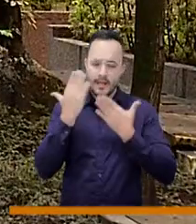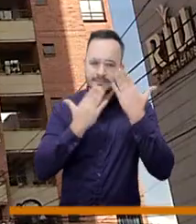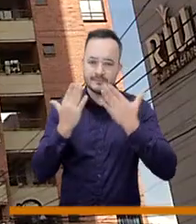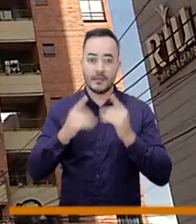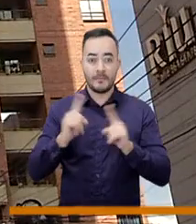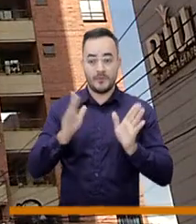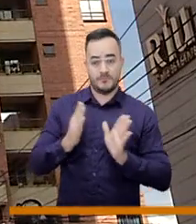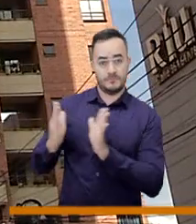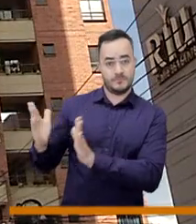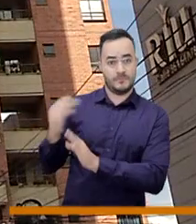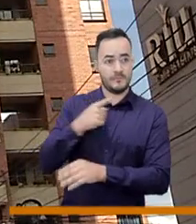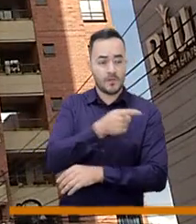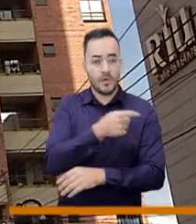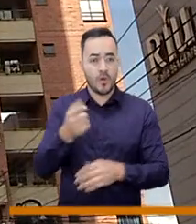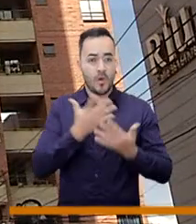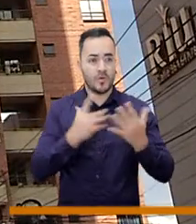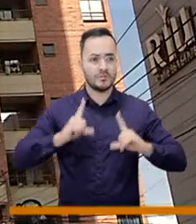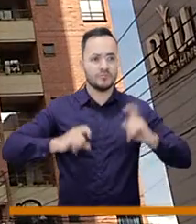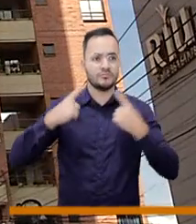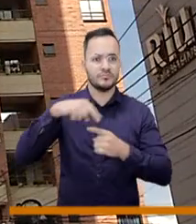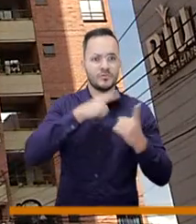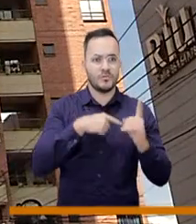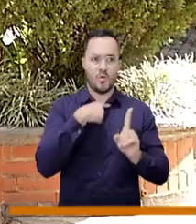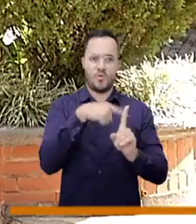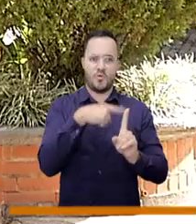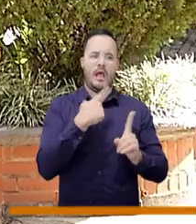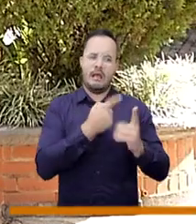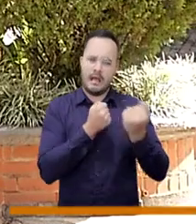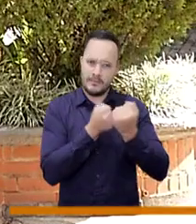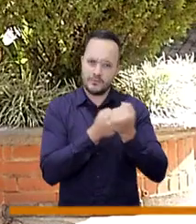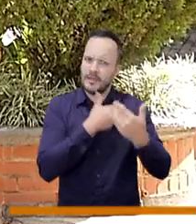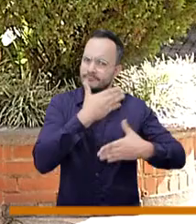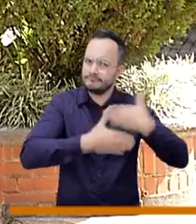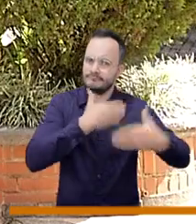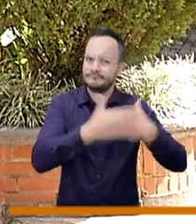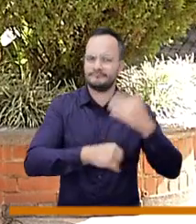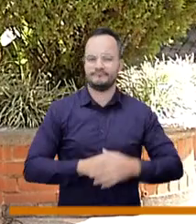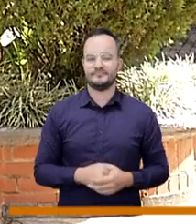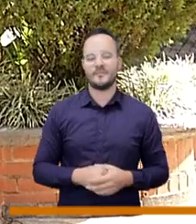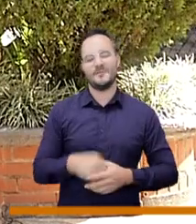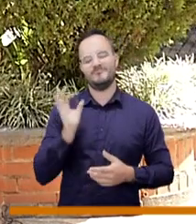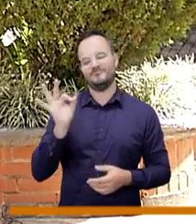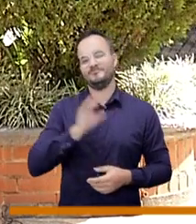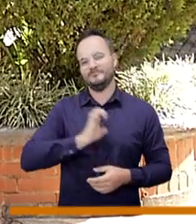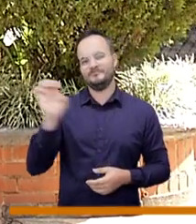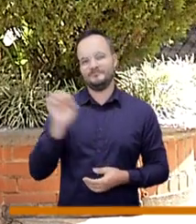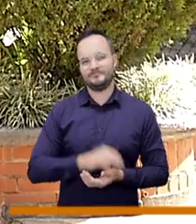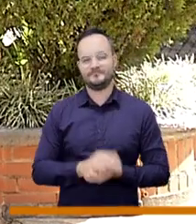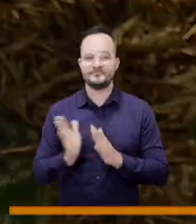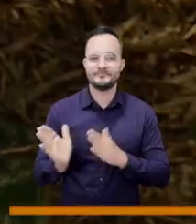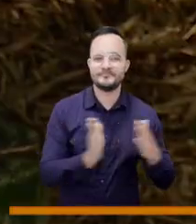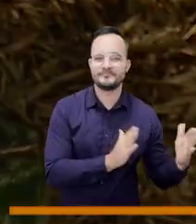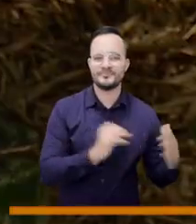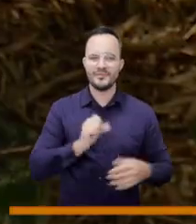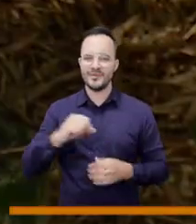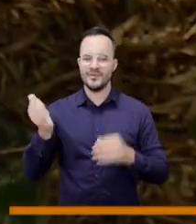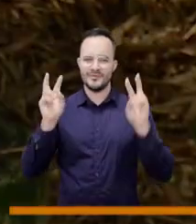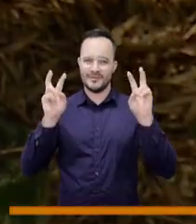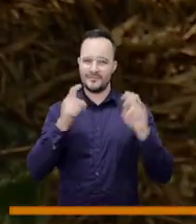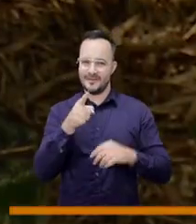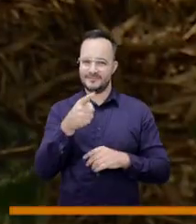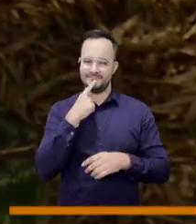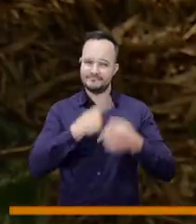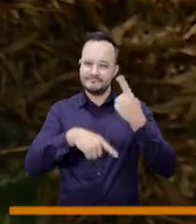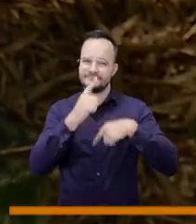pero tenemos que seguir apoyando el turismo bueno, y definir para dónde vamos en turismo. Excelente. Pues bueno, entonces pasemos a otro de los puntos